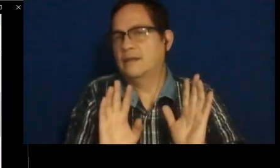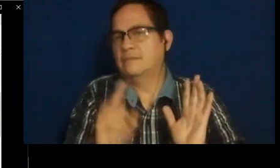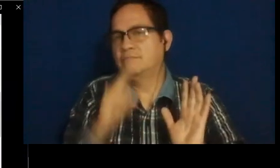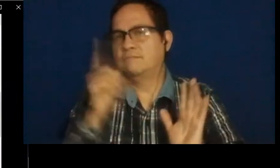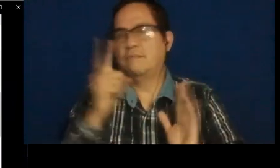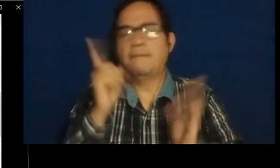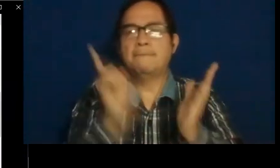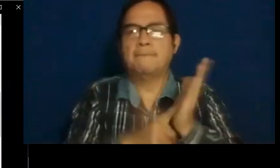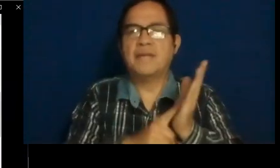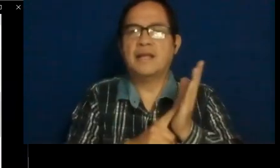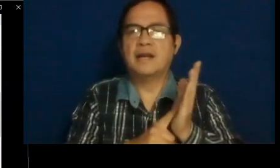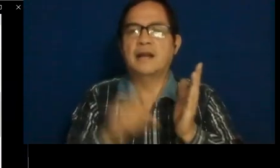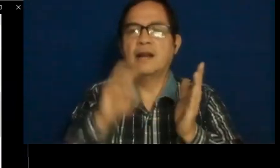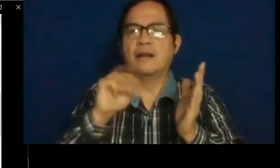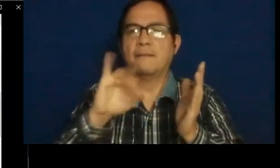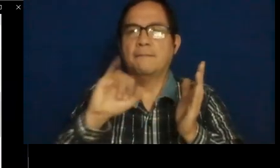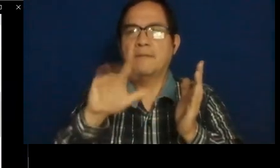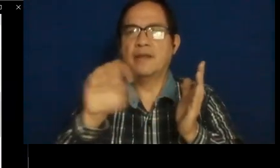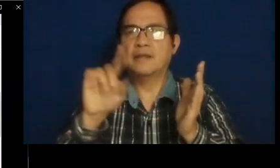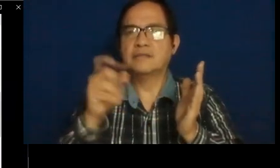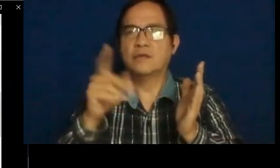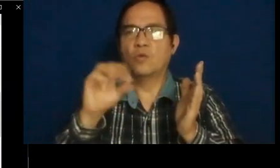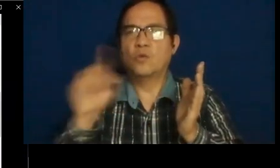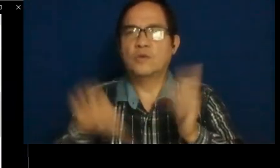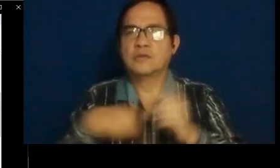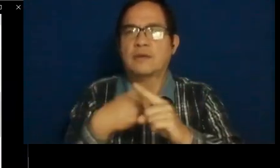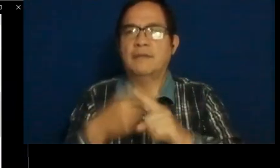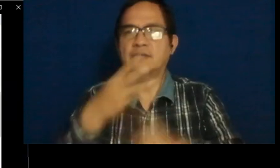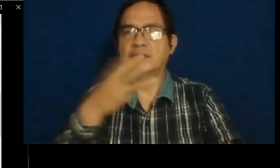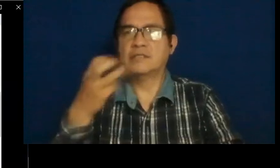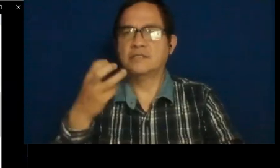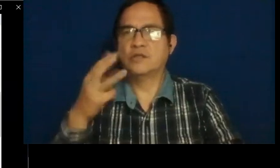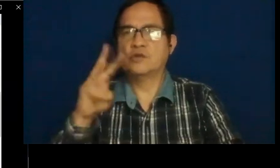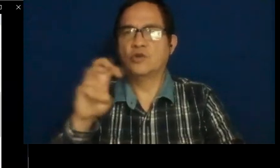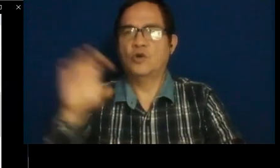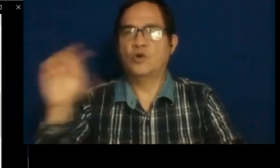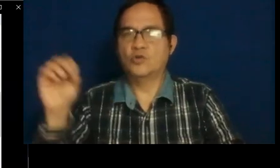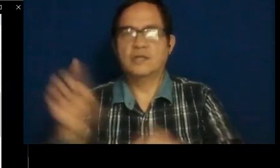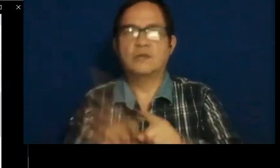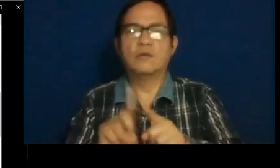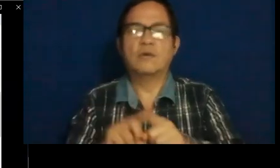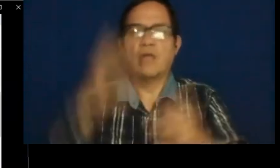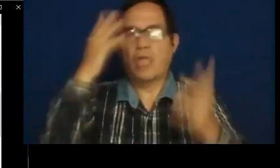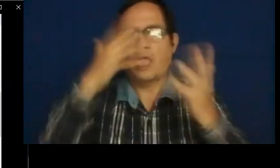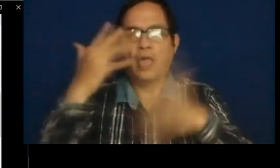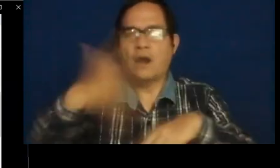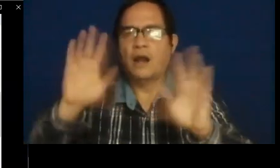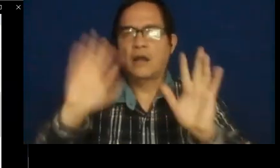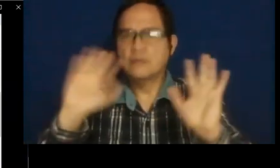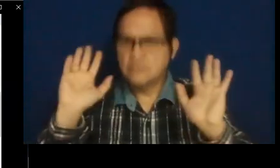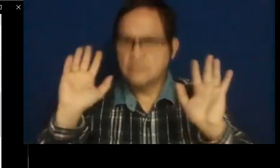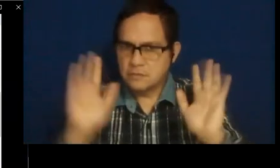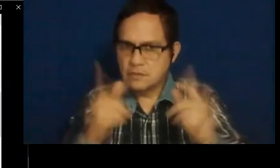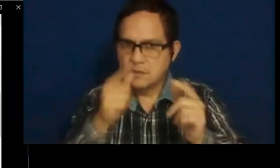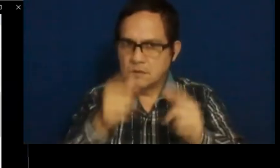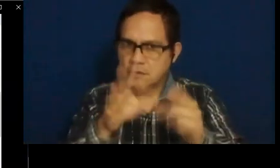tengo 1000 milisegundos de este segundo más 380 daría 1380. Entonces no se me compliquen con la medida aquí, tomen